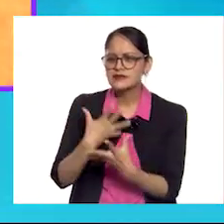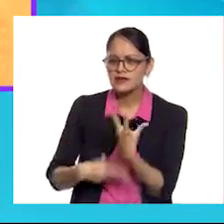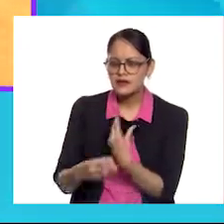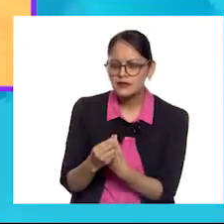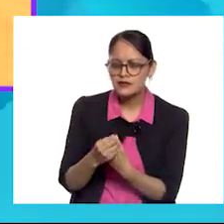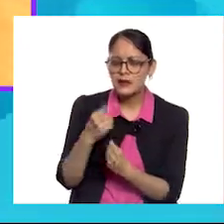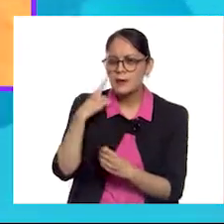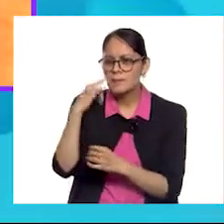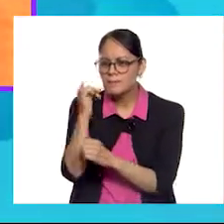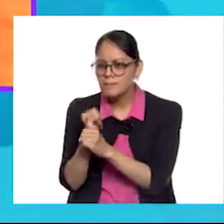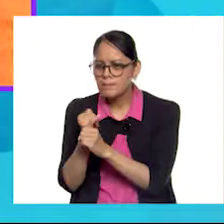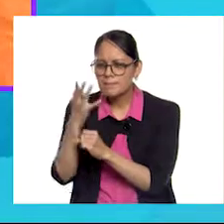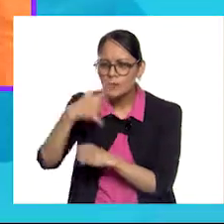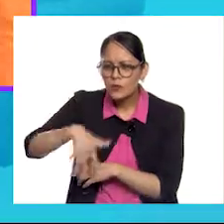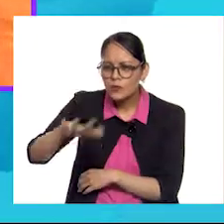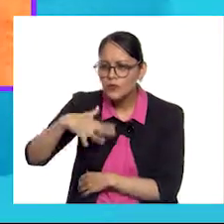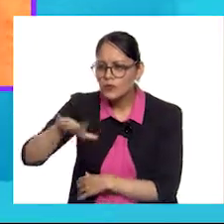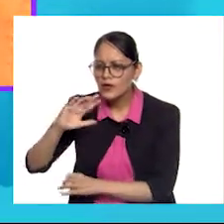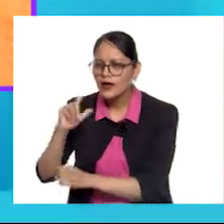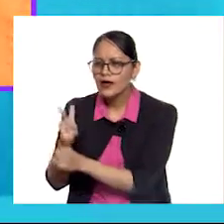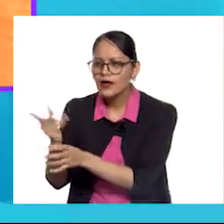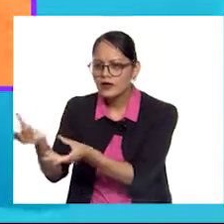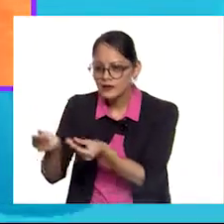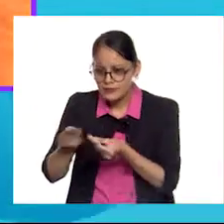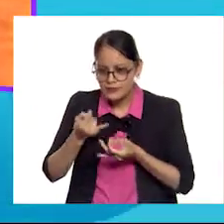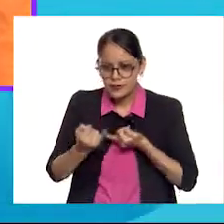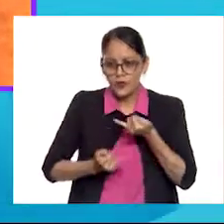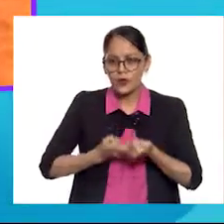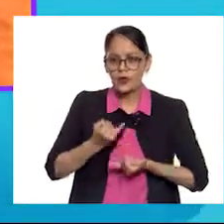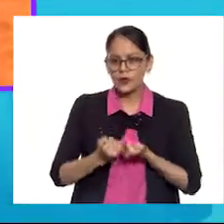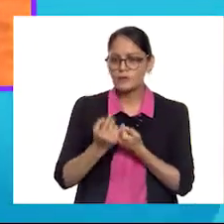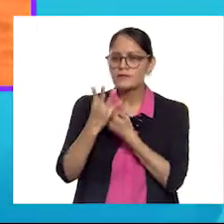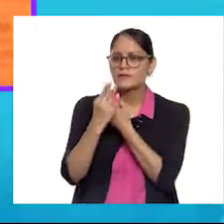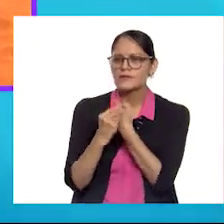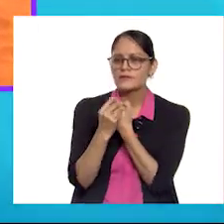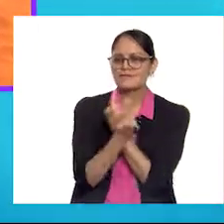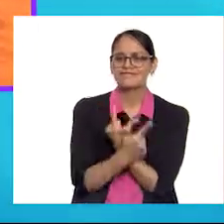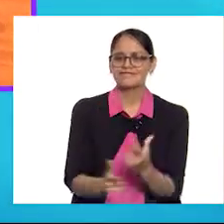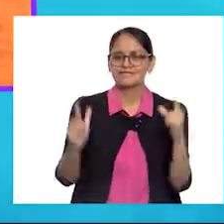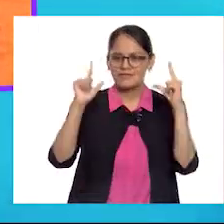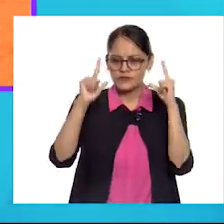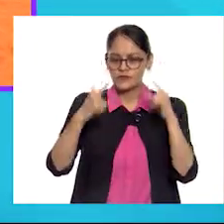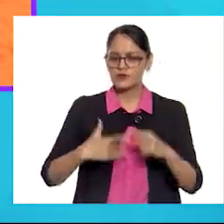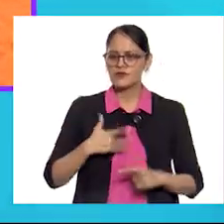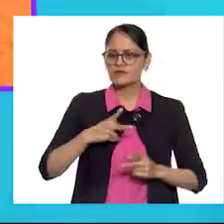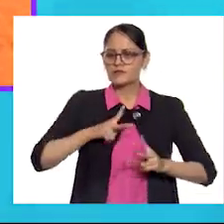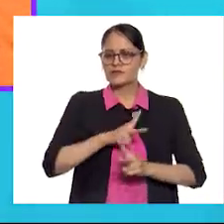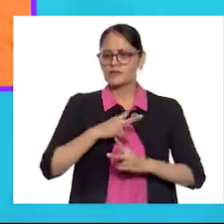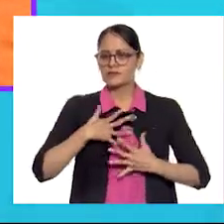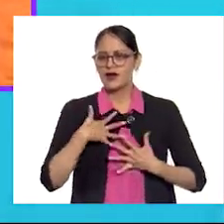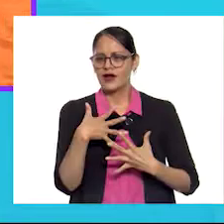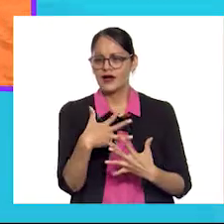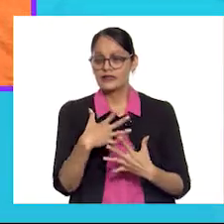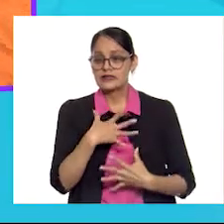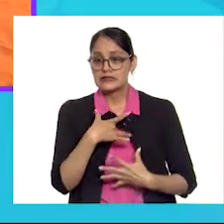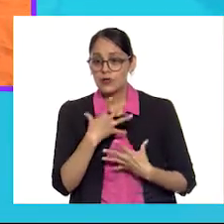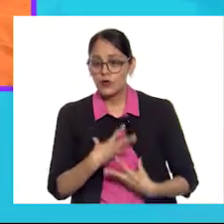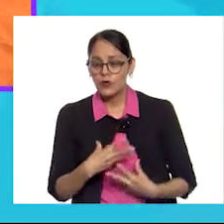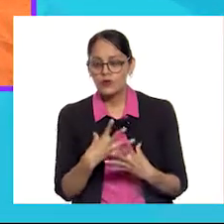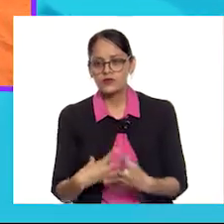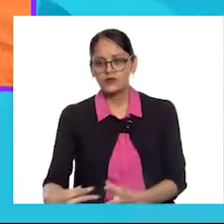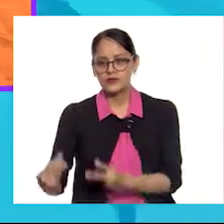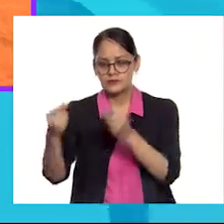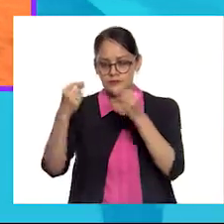y jugar con lo que nos otorgas. Me permite ser libre, respirar y dejar ir mis emociones.